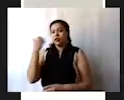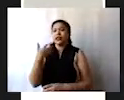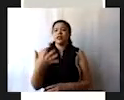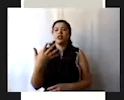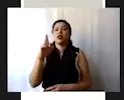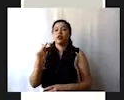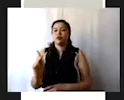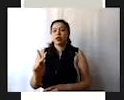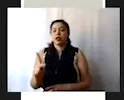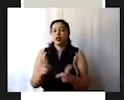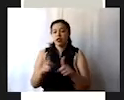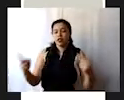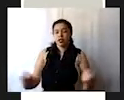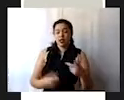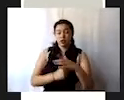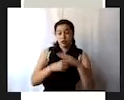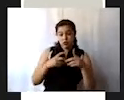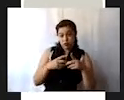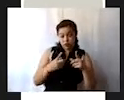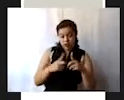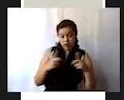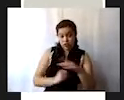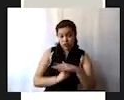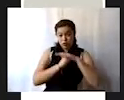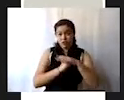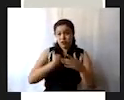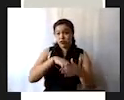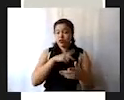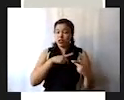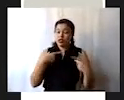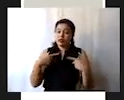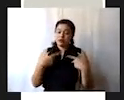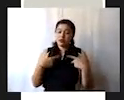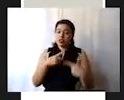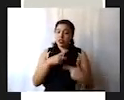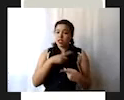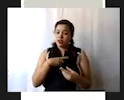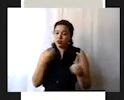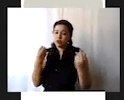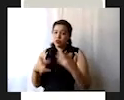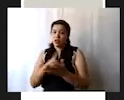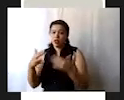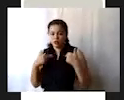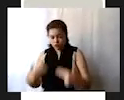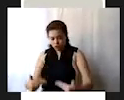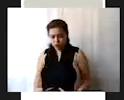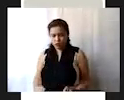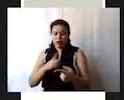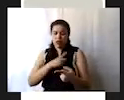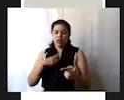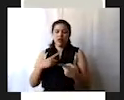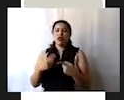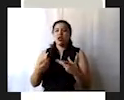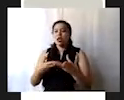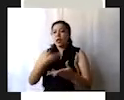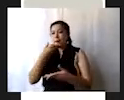hay desarrollo sostenible si no garantizamos a las personas, es decir, derechos humanos, si no garantizamos prosperidad,